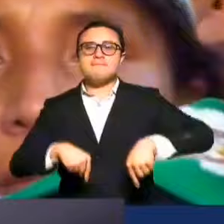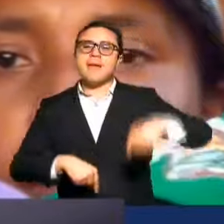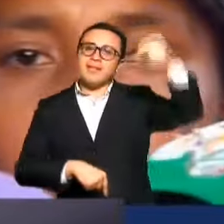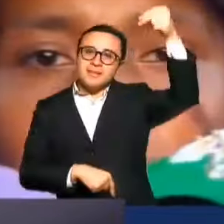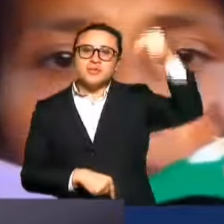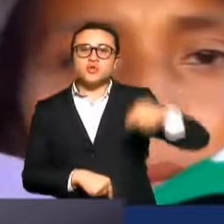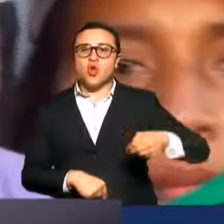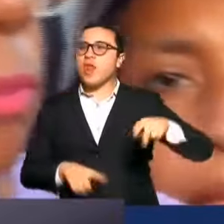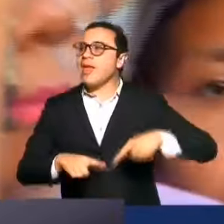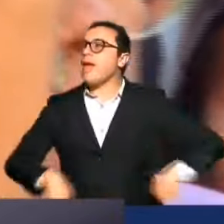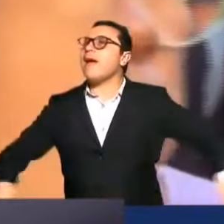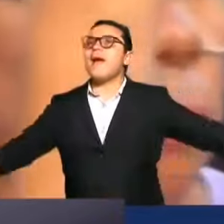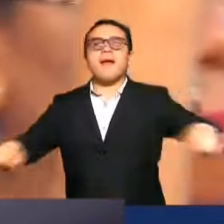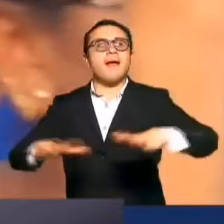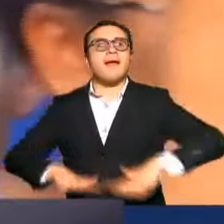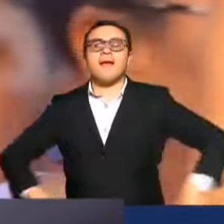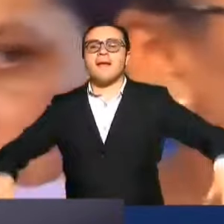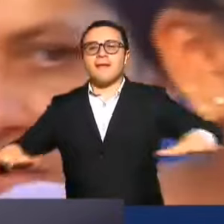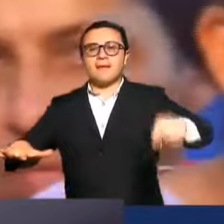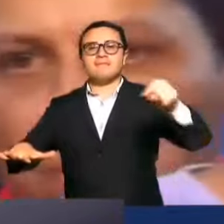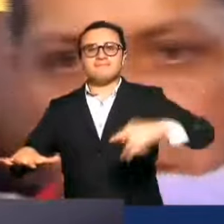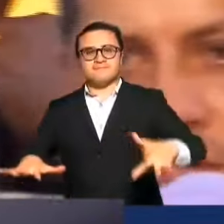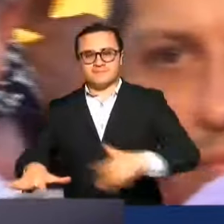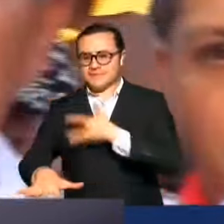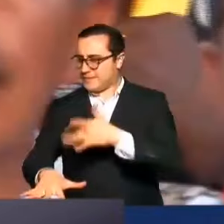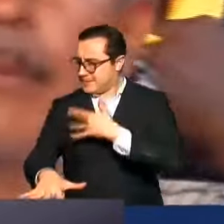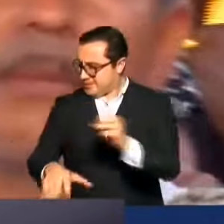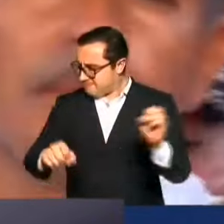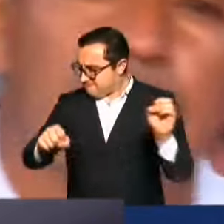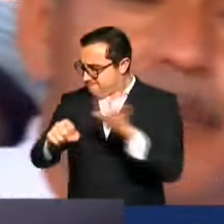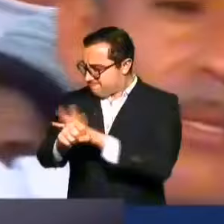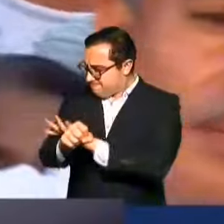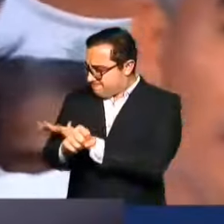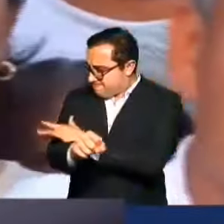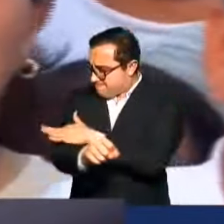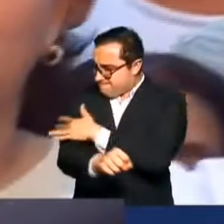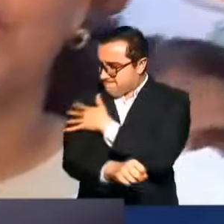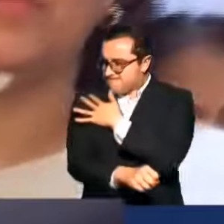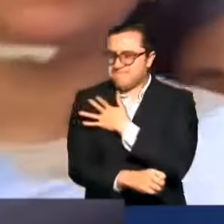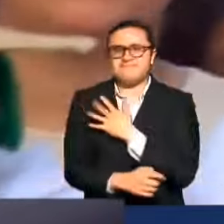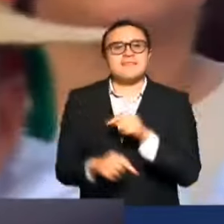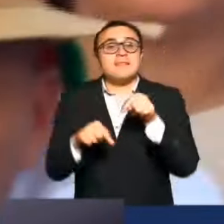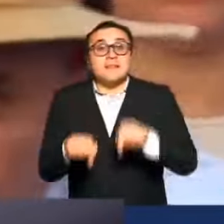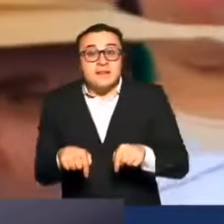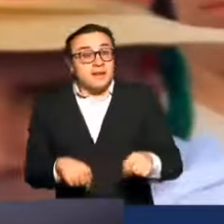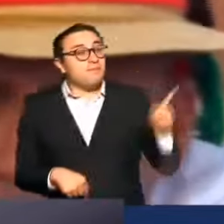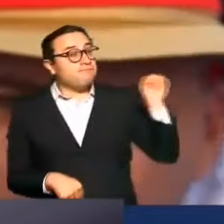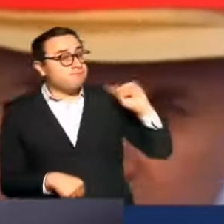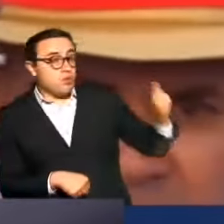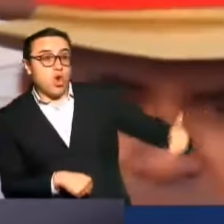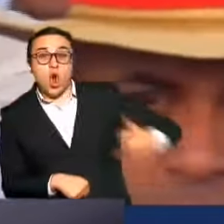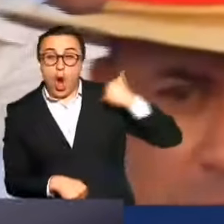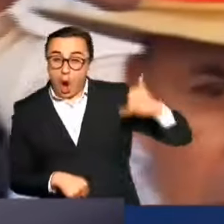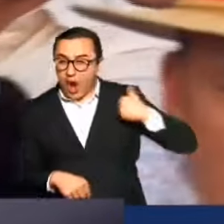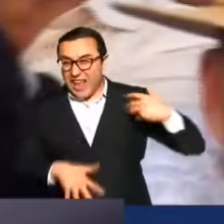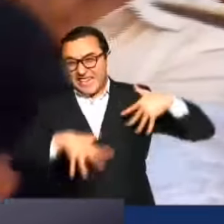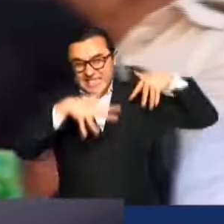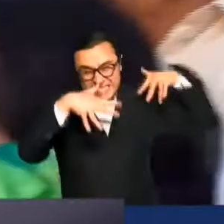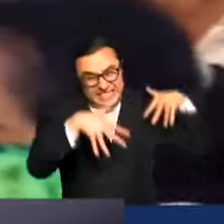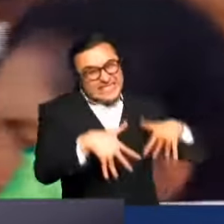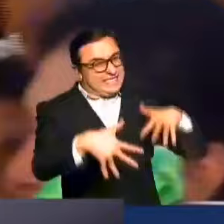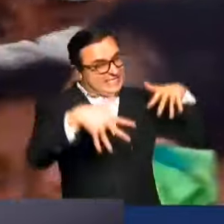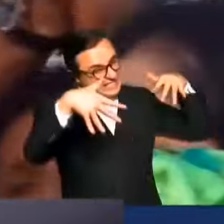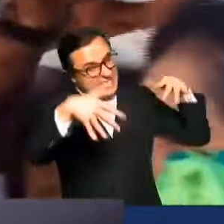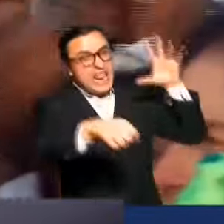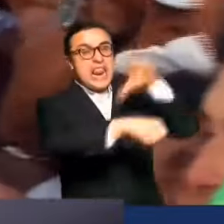tiene también aquí una sensibilidad. Aquí un poco de muchachos se arrastraron